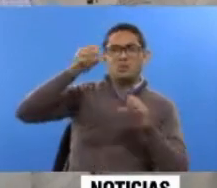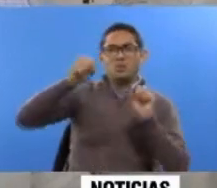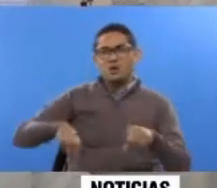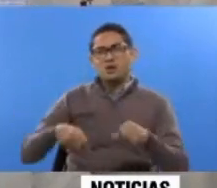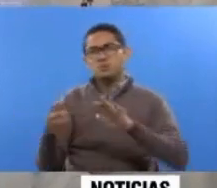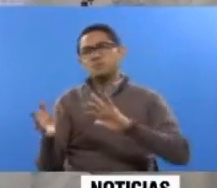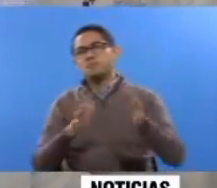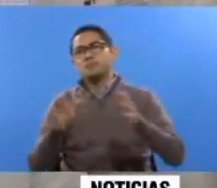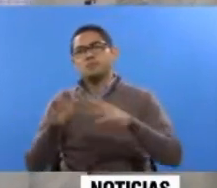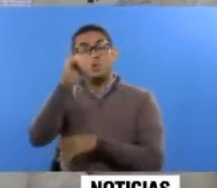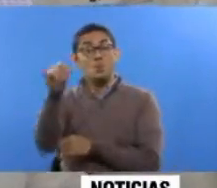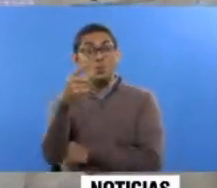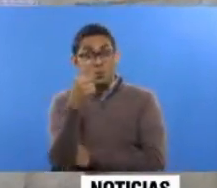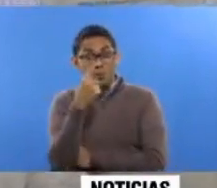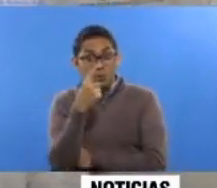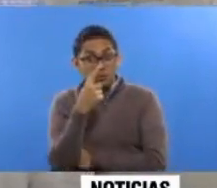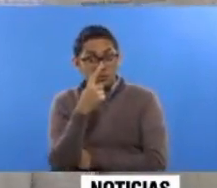junio,